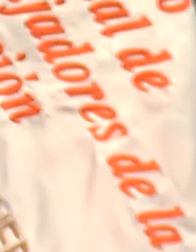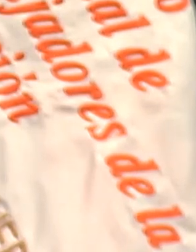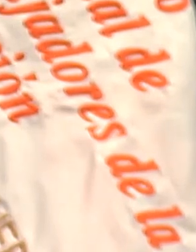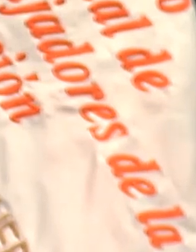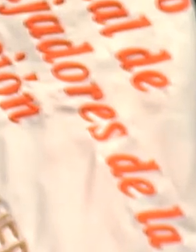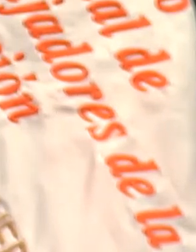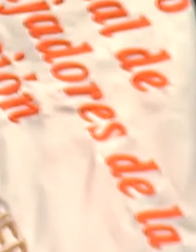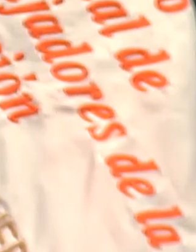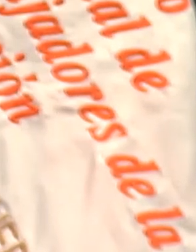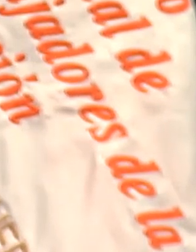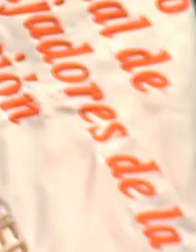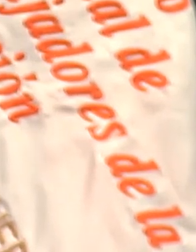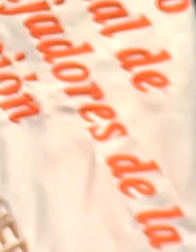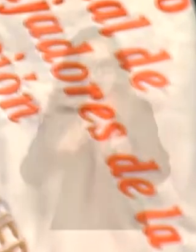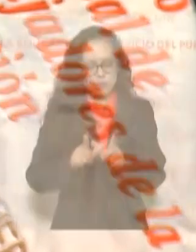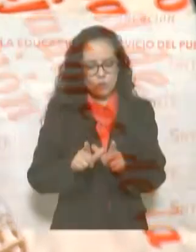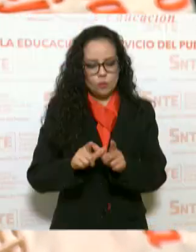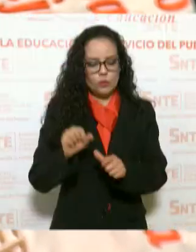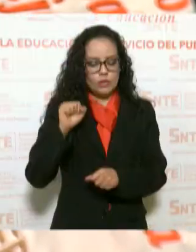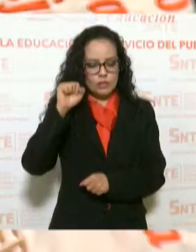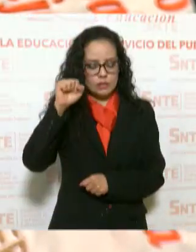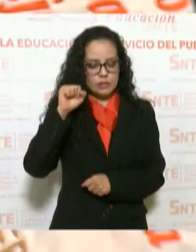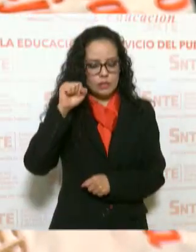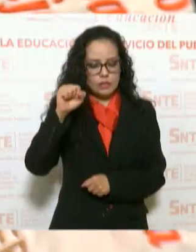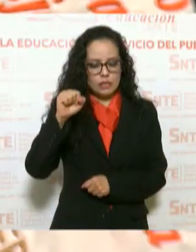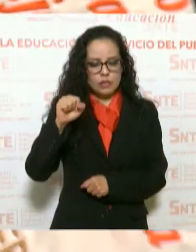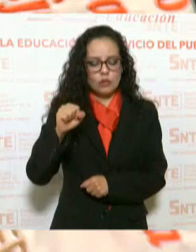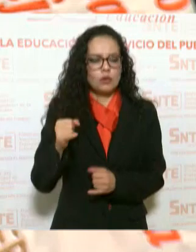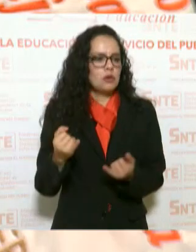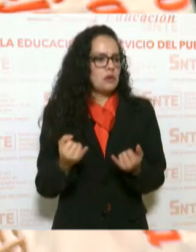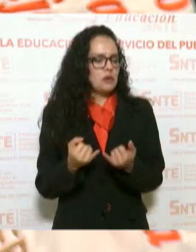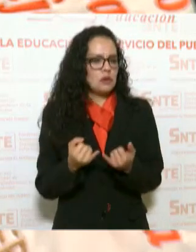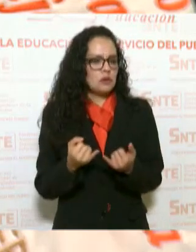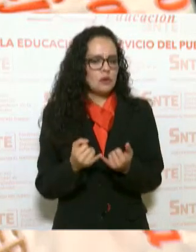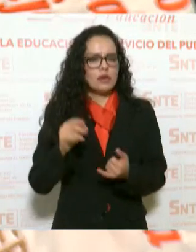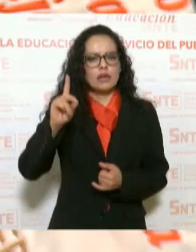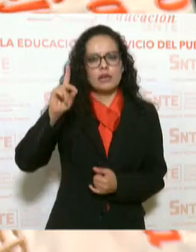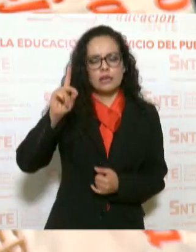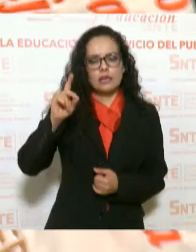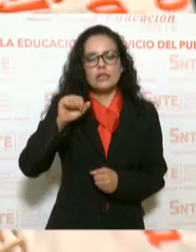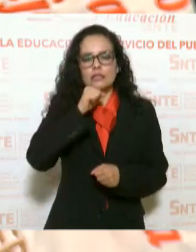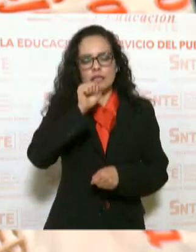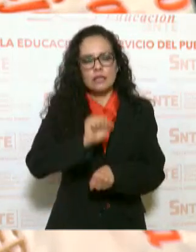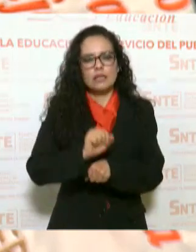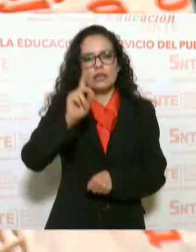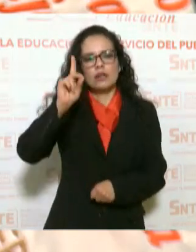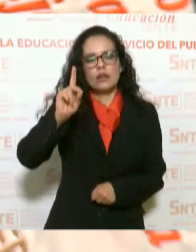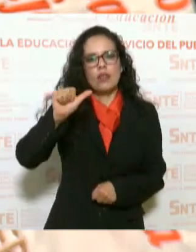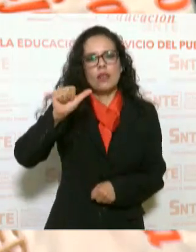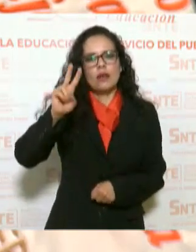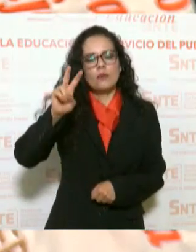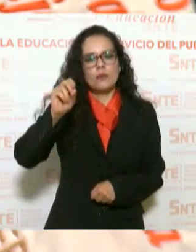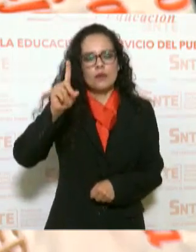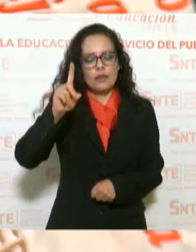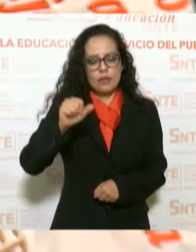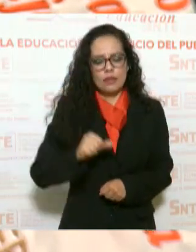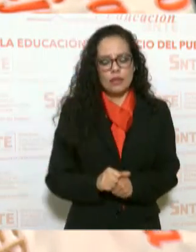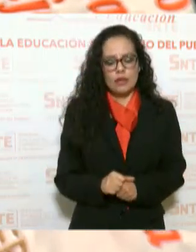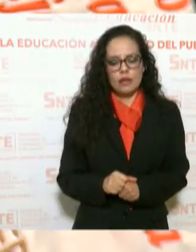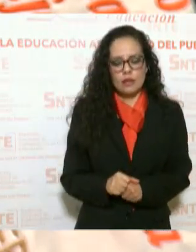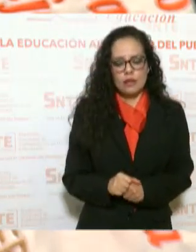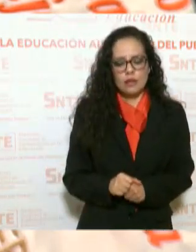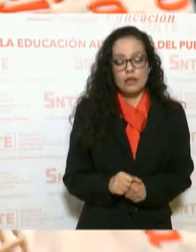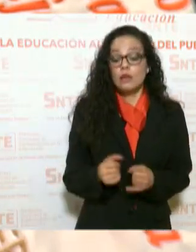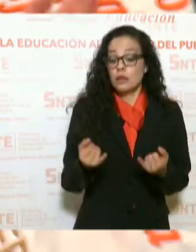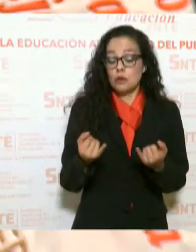claro, el secretario David Abbas, el vicepresidente de